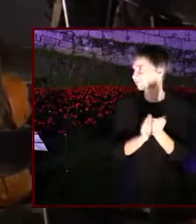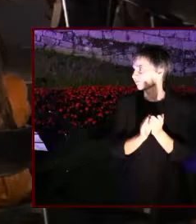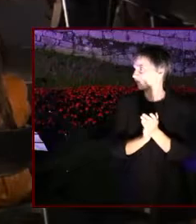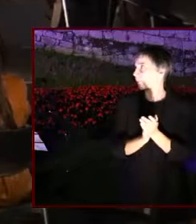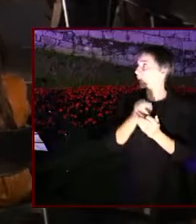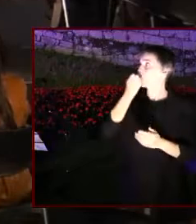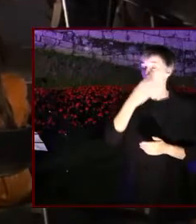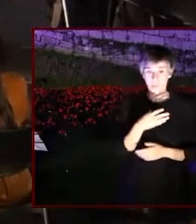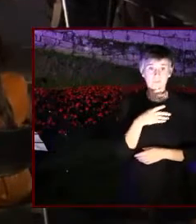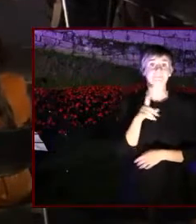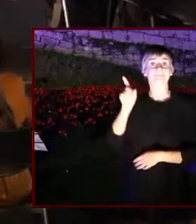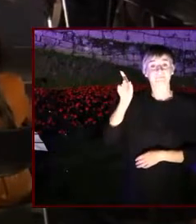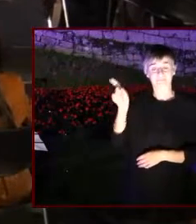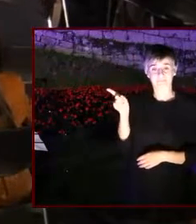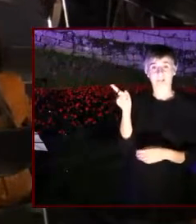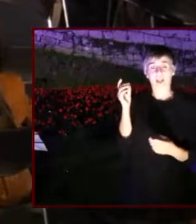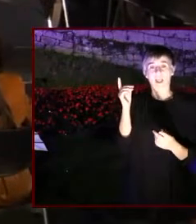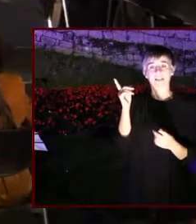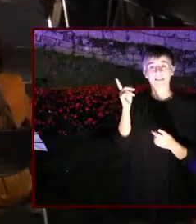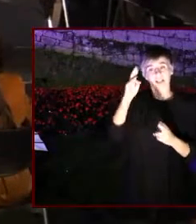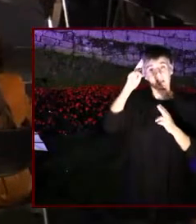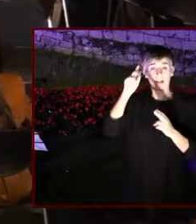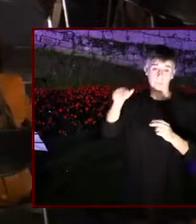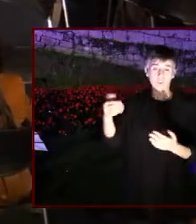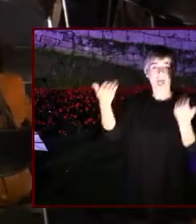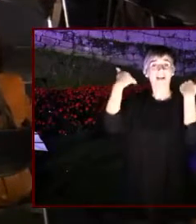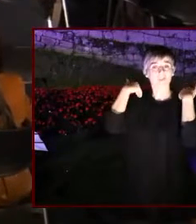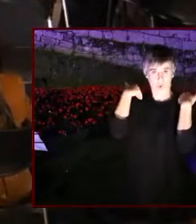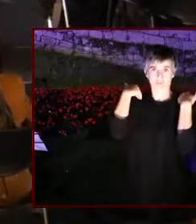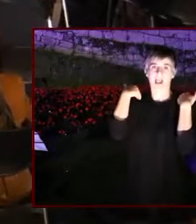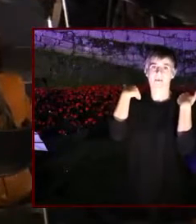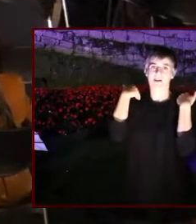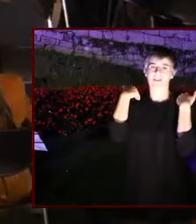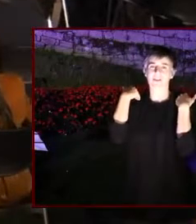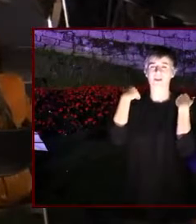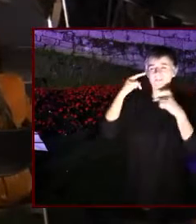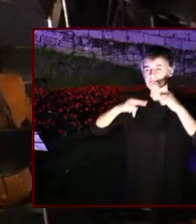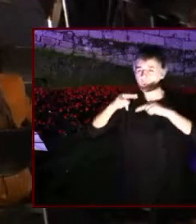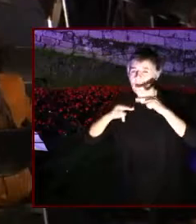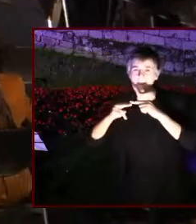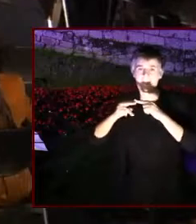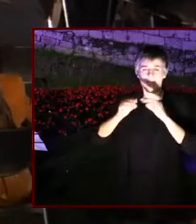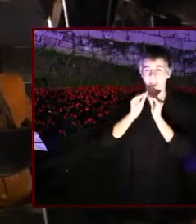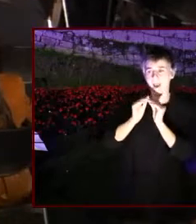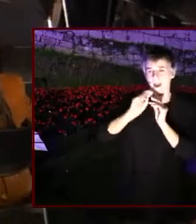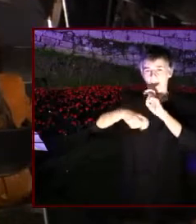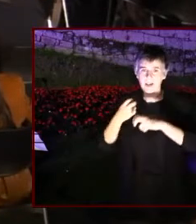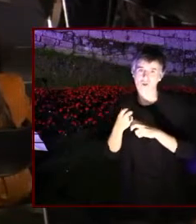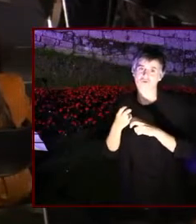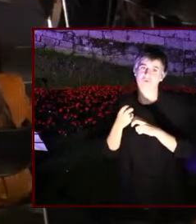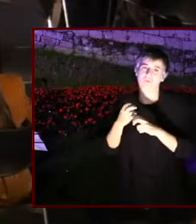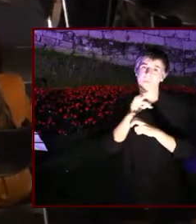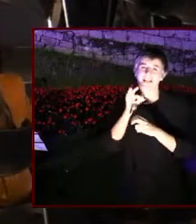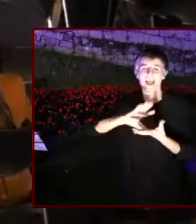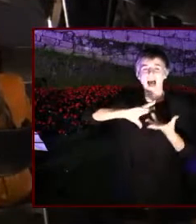Bueno, Waiza foi a responsable de facer os arranxos e adaptación desta canción que agora